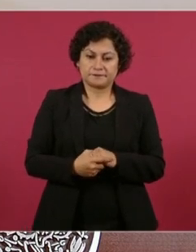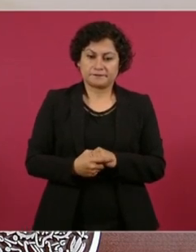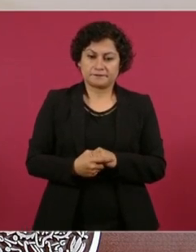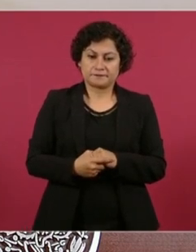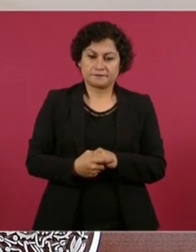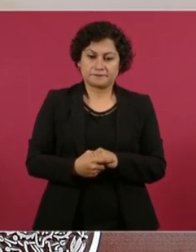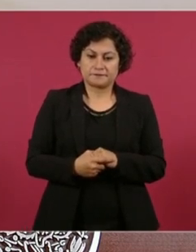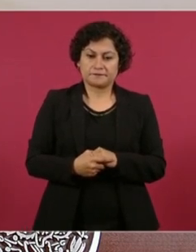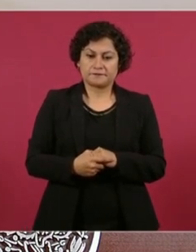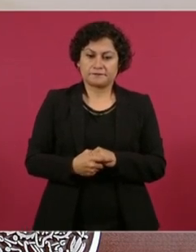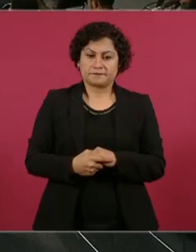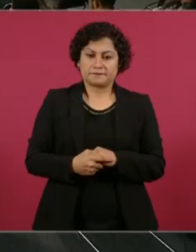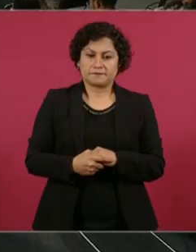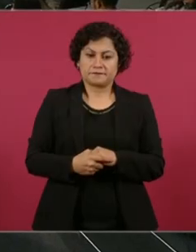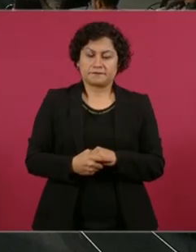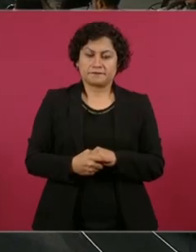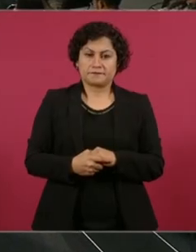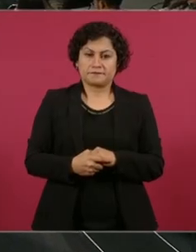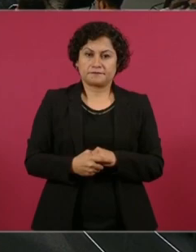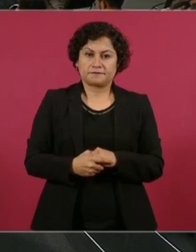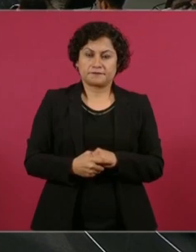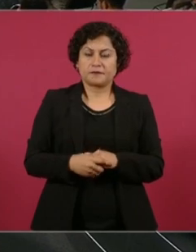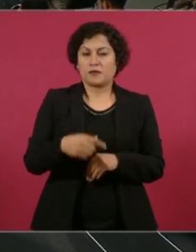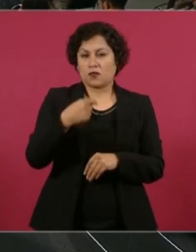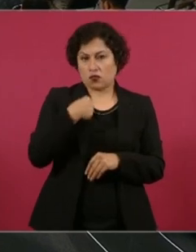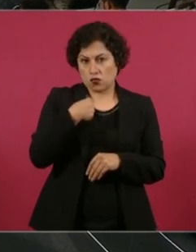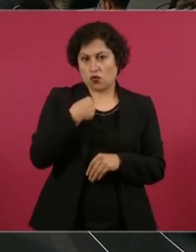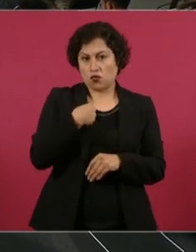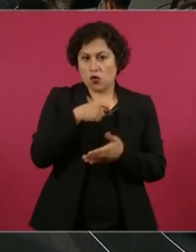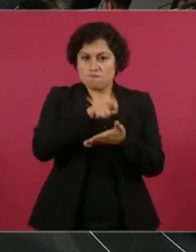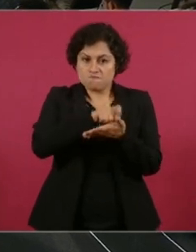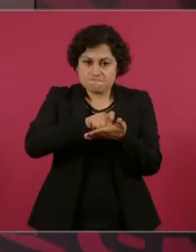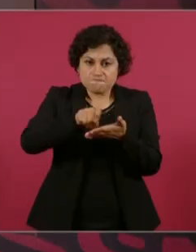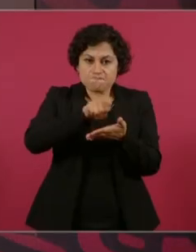hay una parte donde cuento